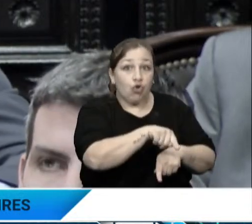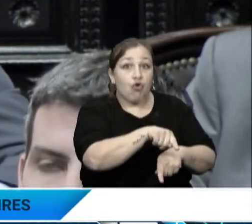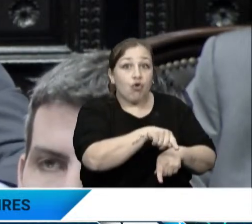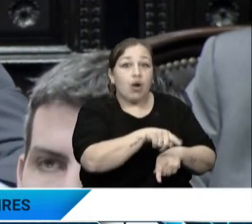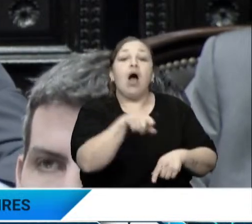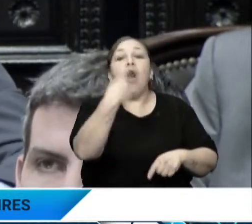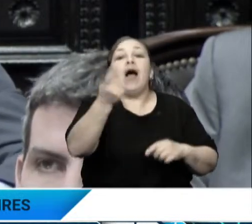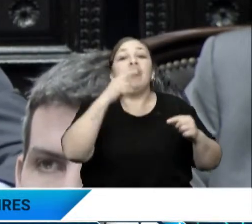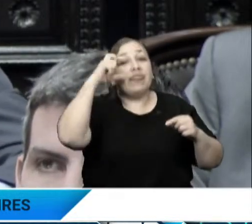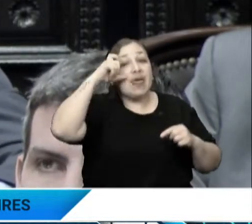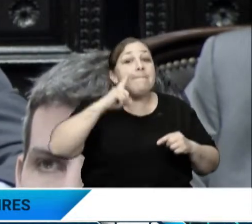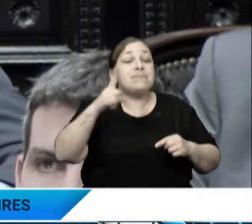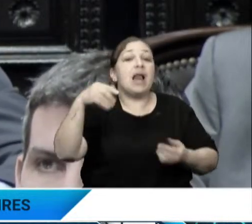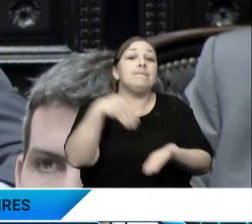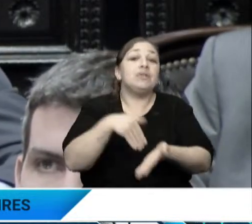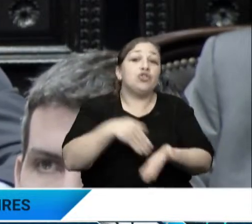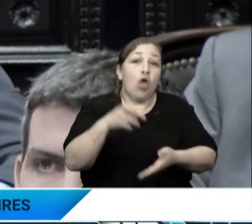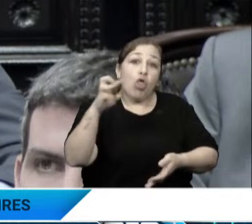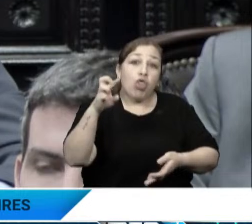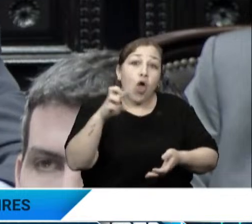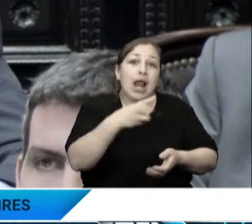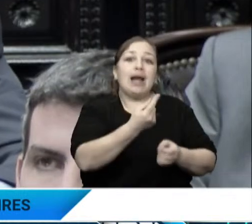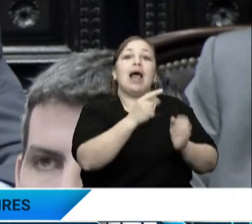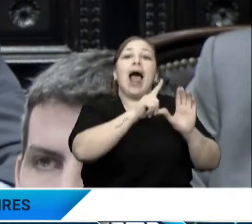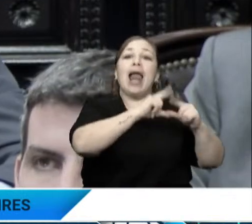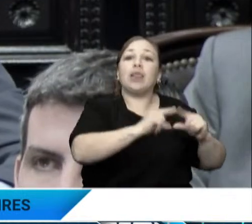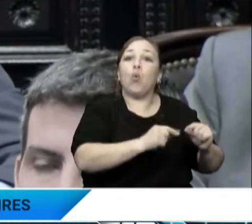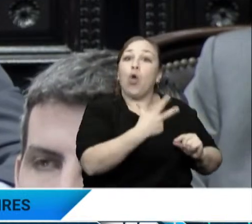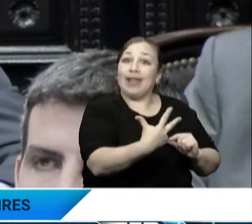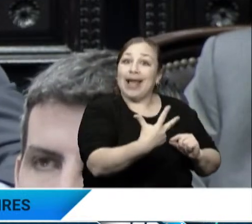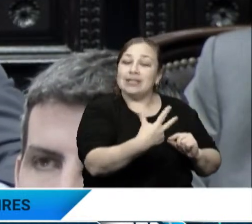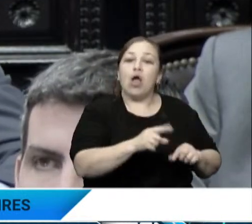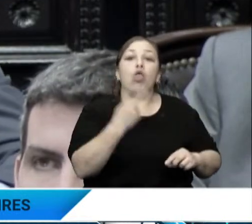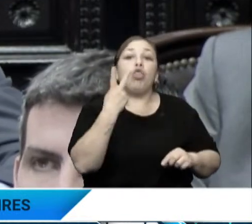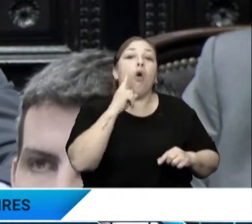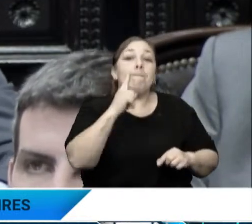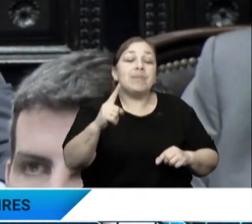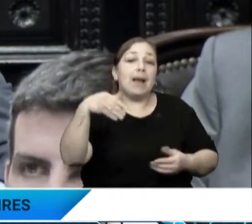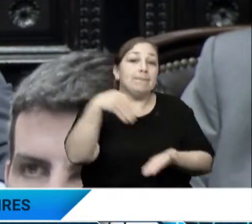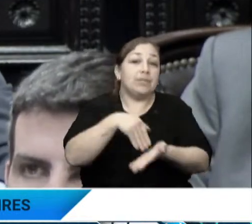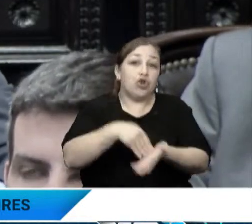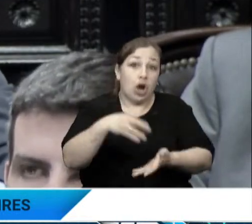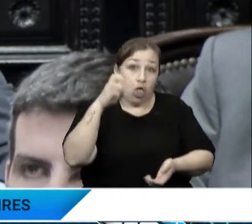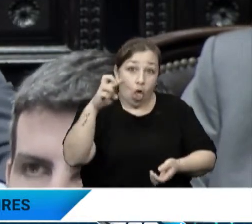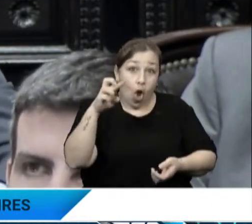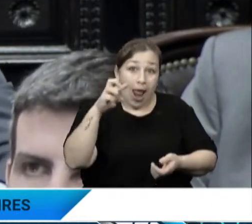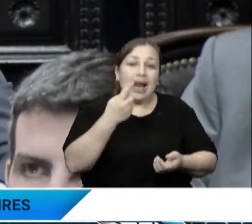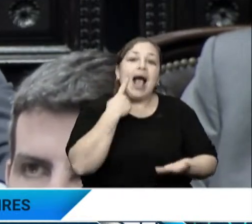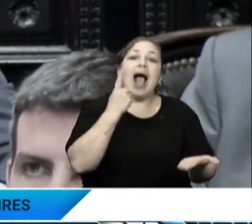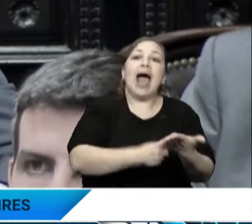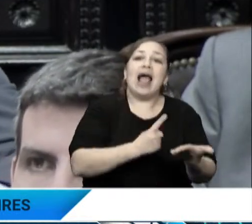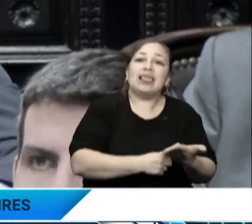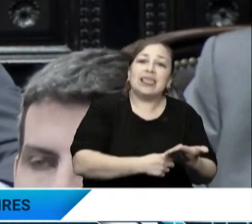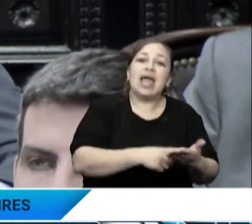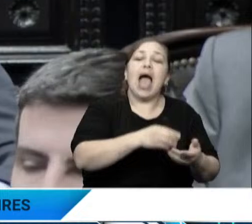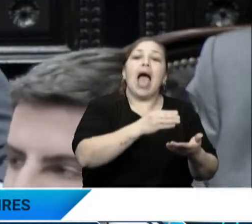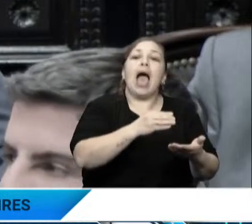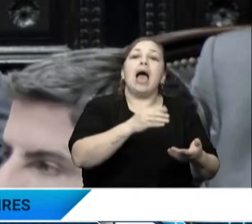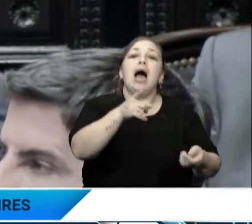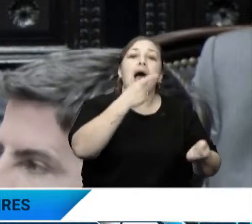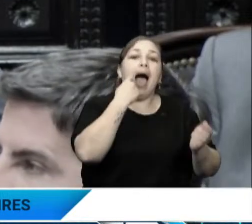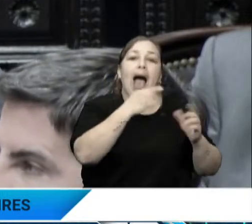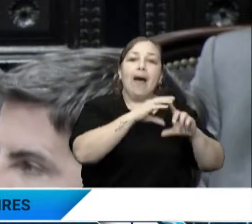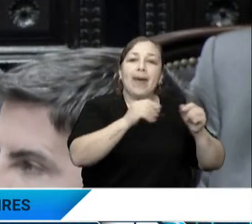artículo 3, que es el factor de empalme. 2.000 millones de dólares cuesta la garantía del haber mínimo. Y